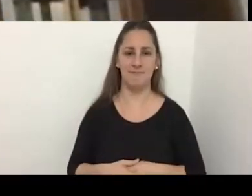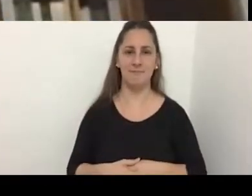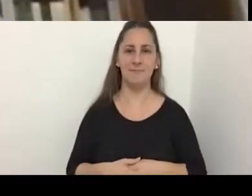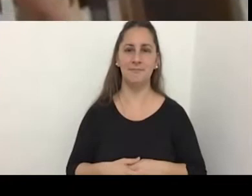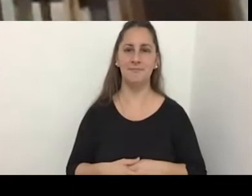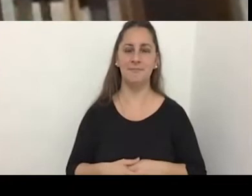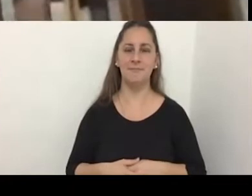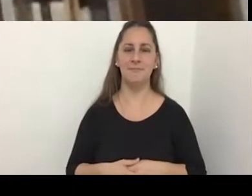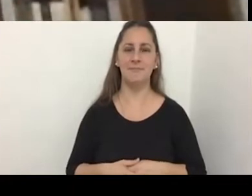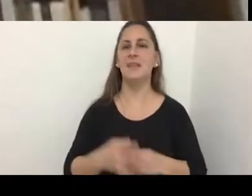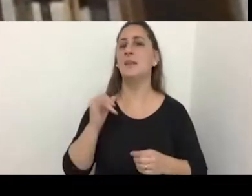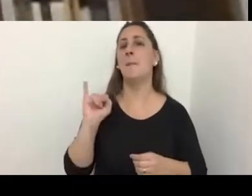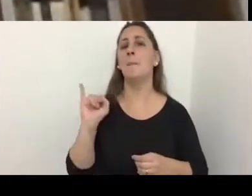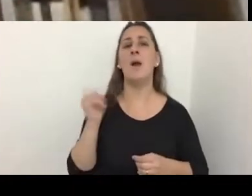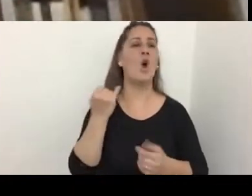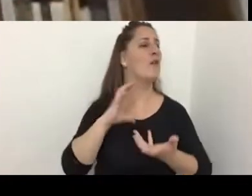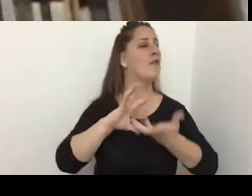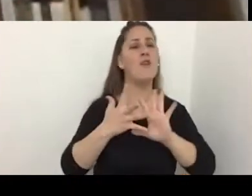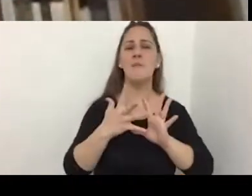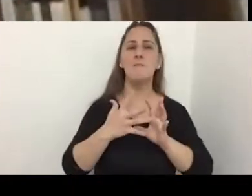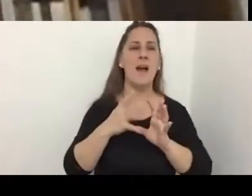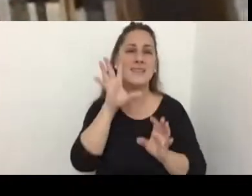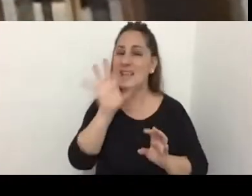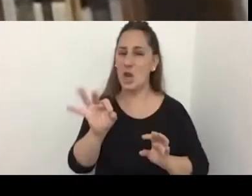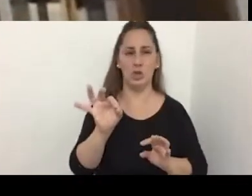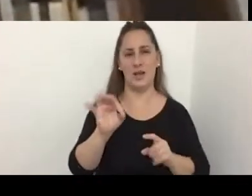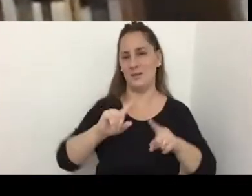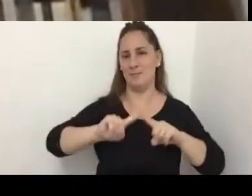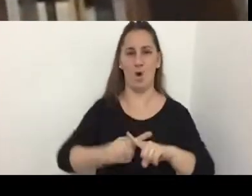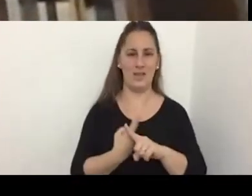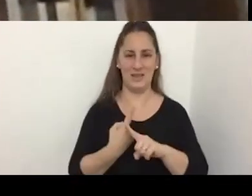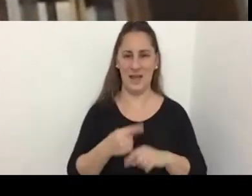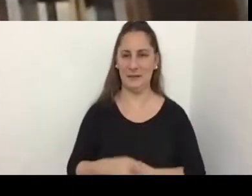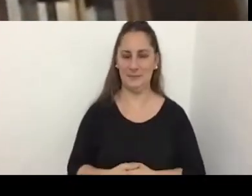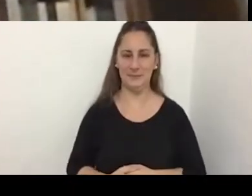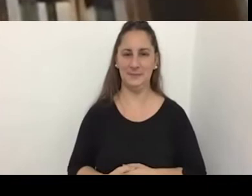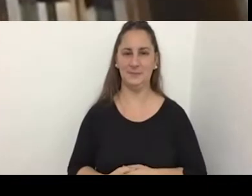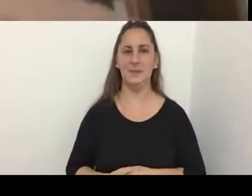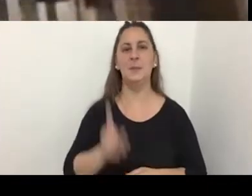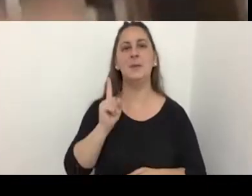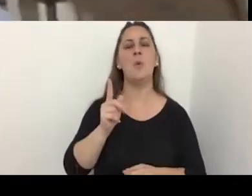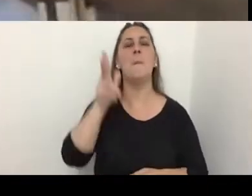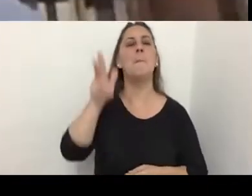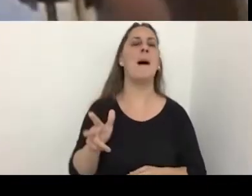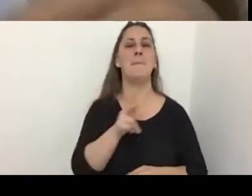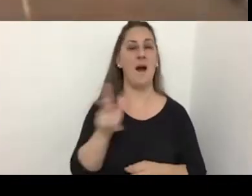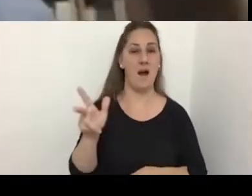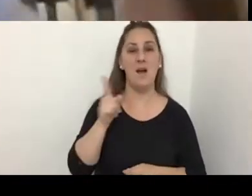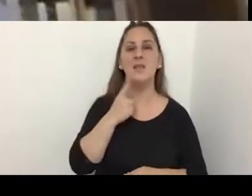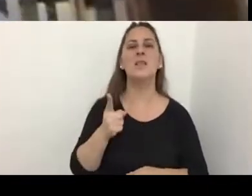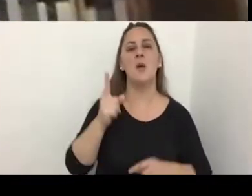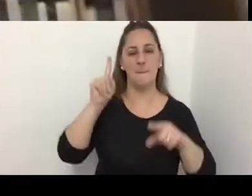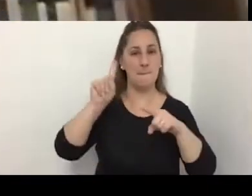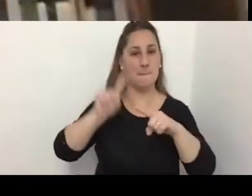Es la mejor expresión de la política, ¿no? Como dice el Papa Francisco, la política